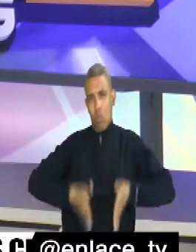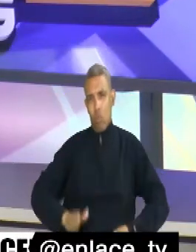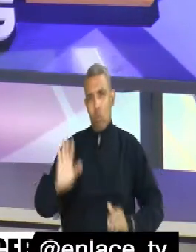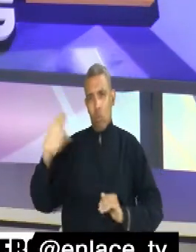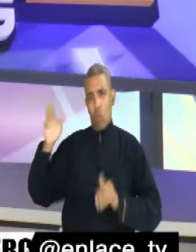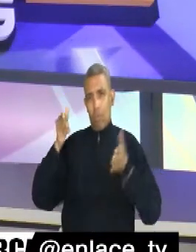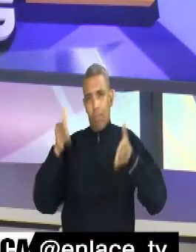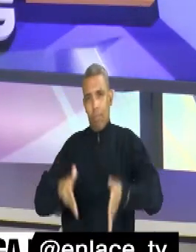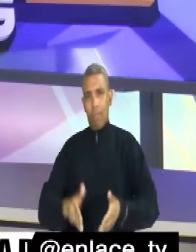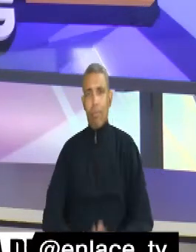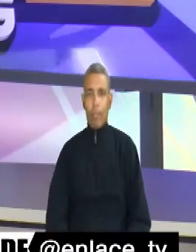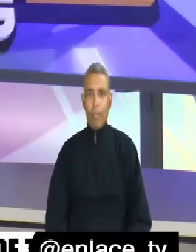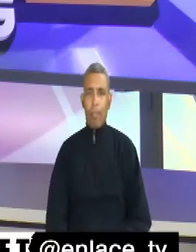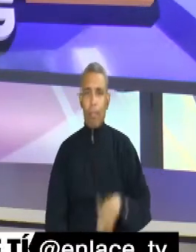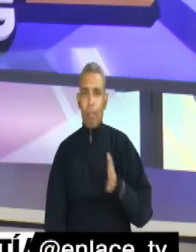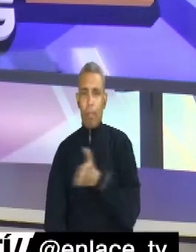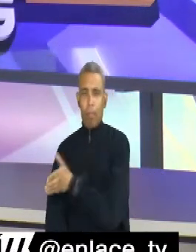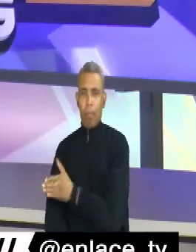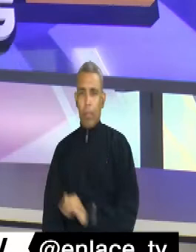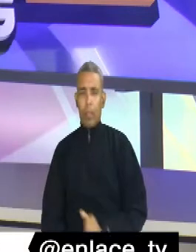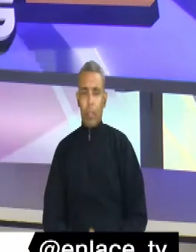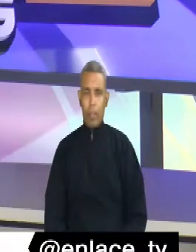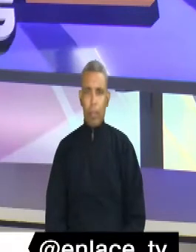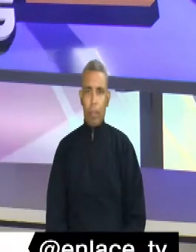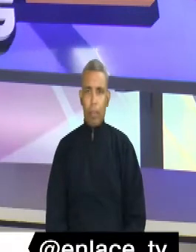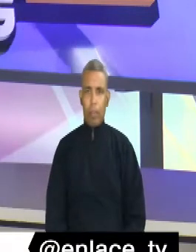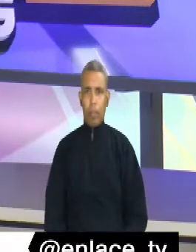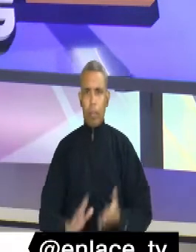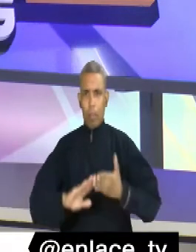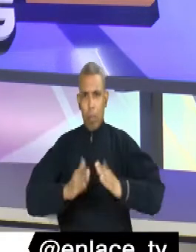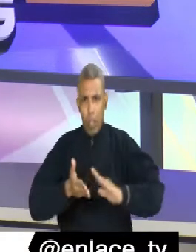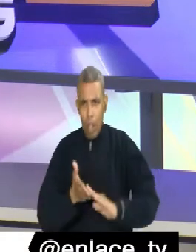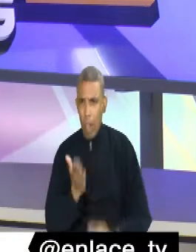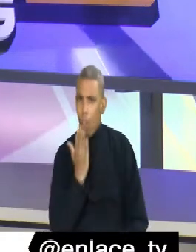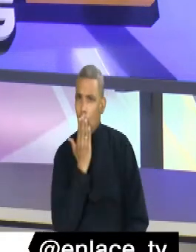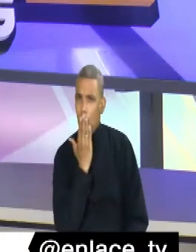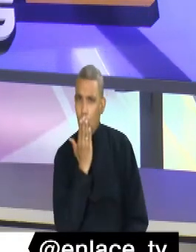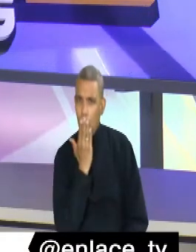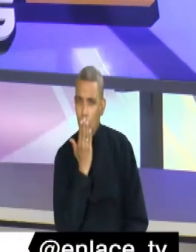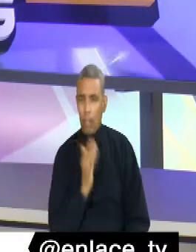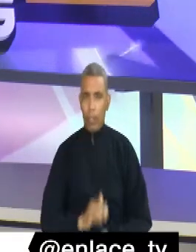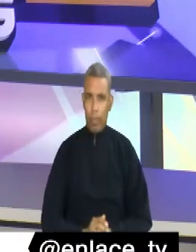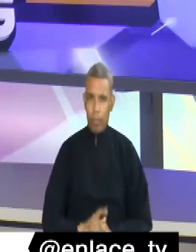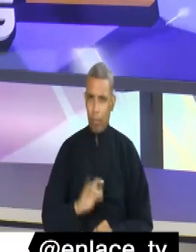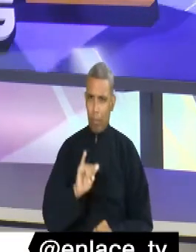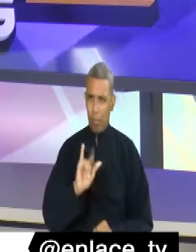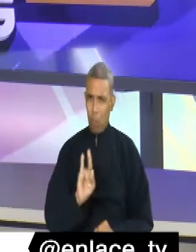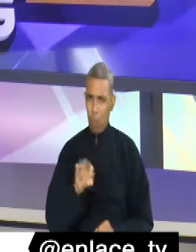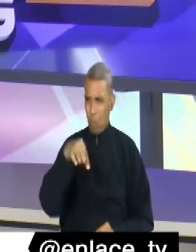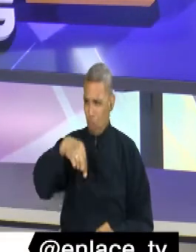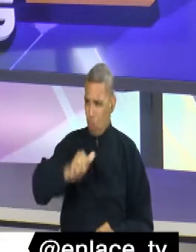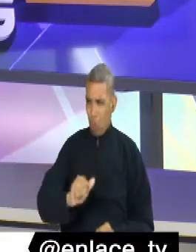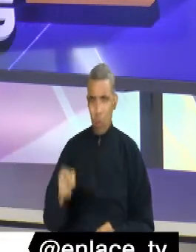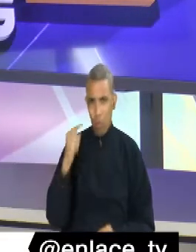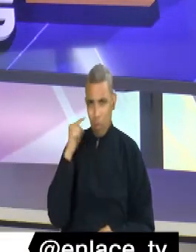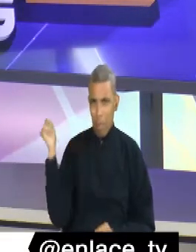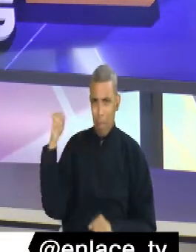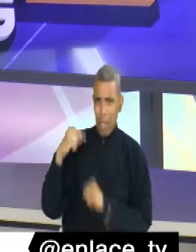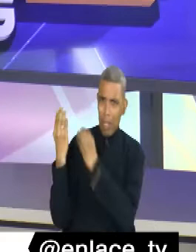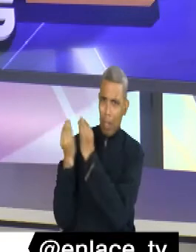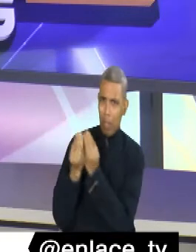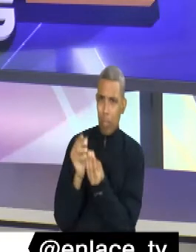8 menores de edad y 11 adultos de la comunidad indígena Yupa llegaron a Barranca Bermeja y se asentaron en el Parque El Bosque del